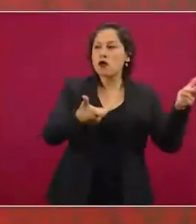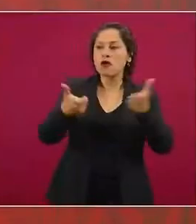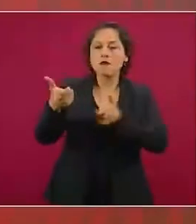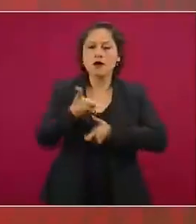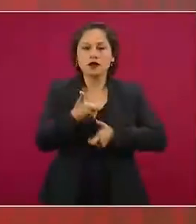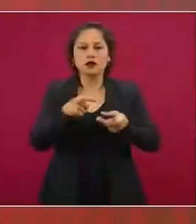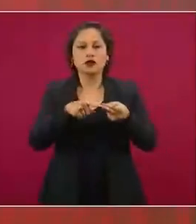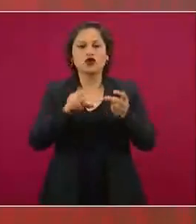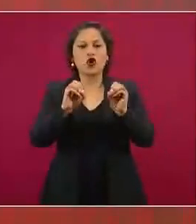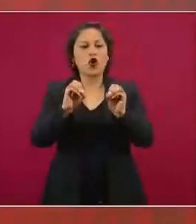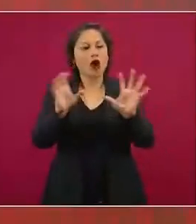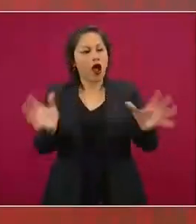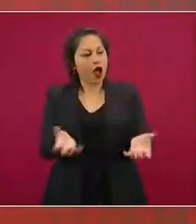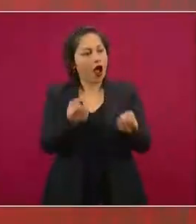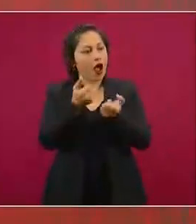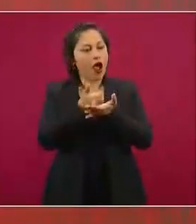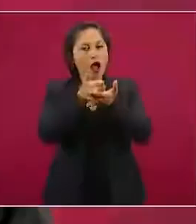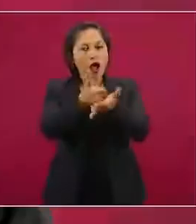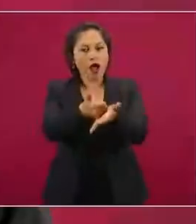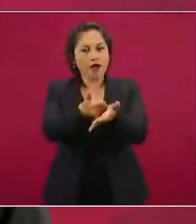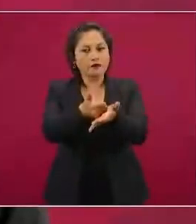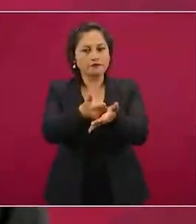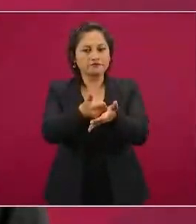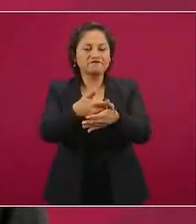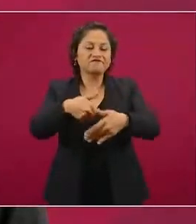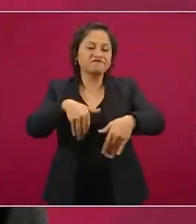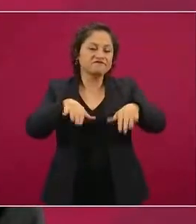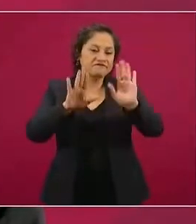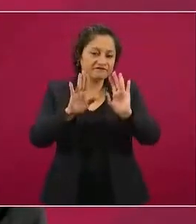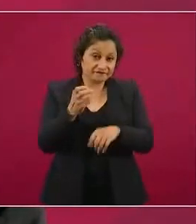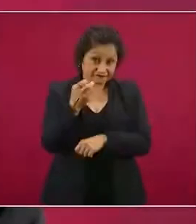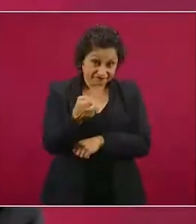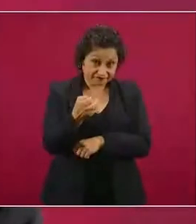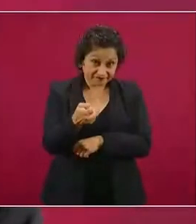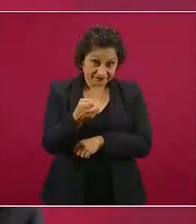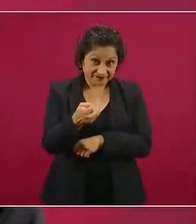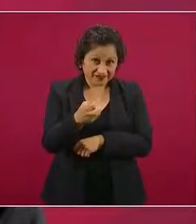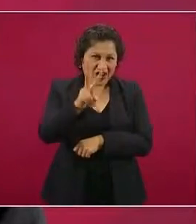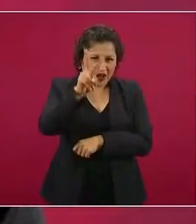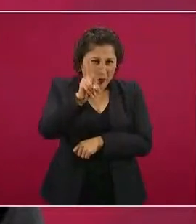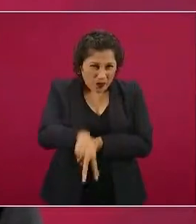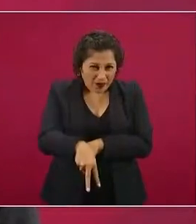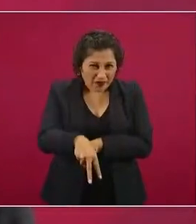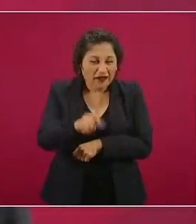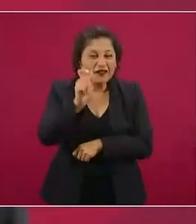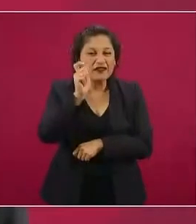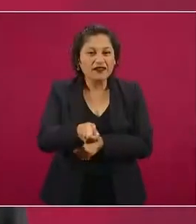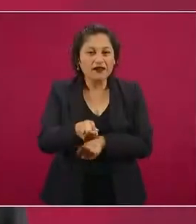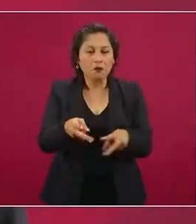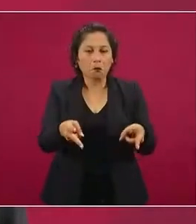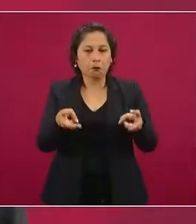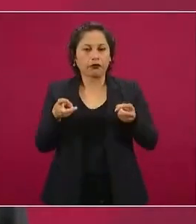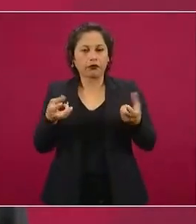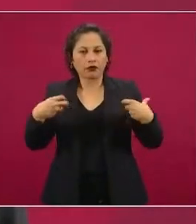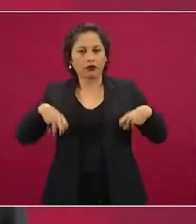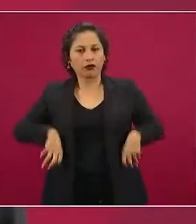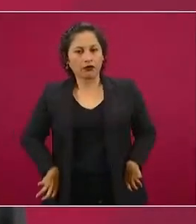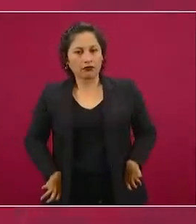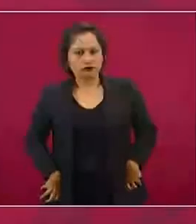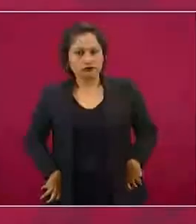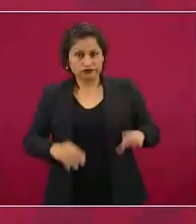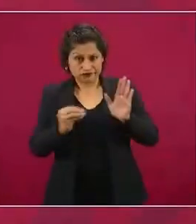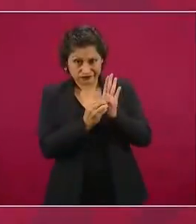en fin, le llamaban de otra manera, ¿no? Al atraco, al saqueo, al robo, a la